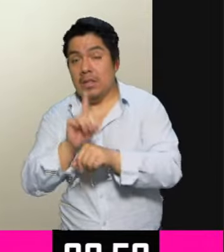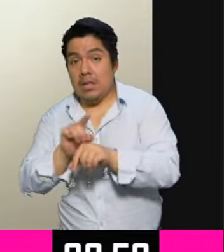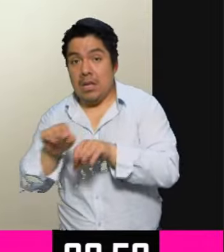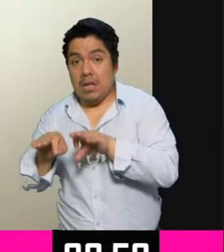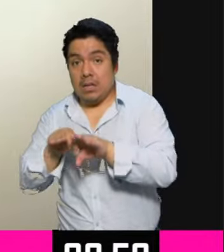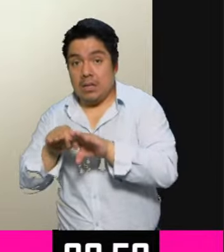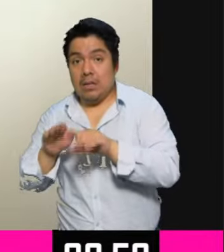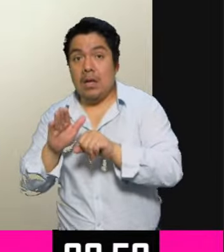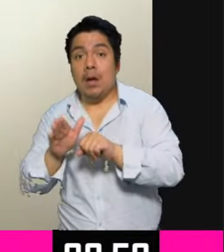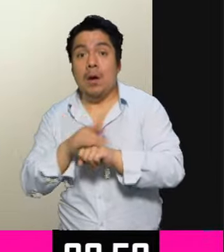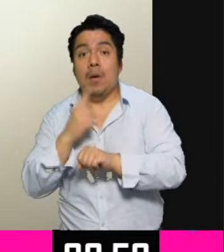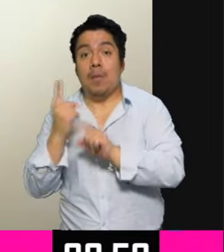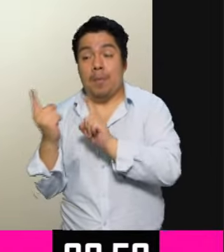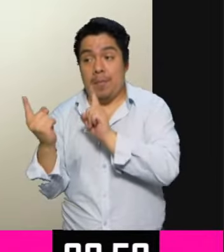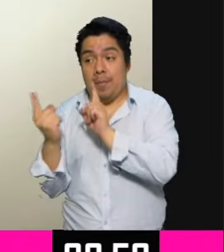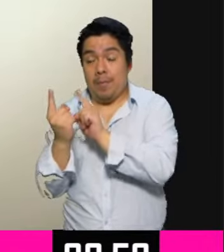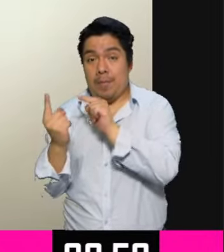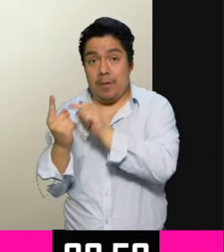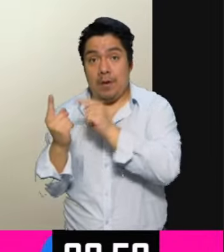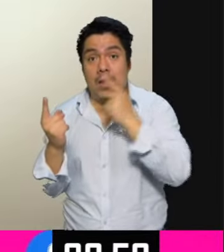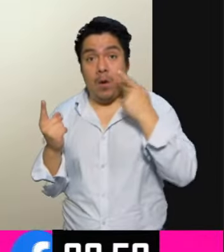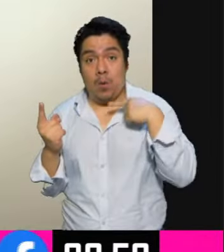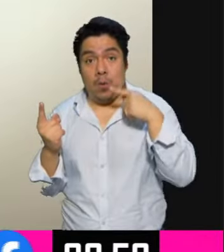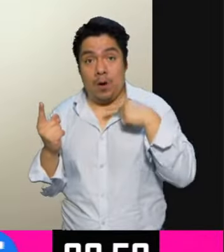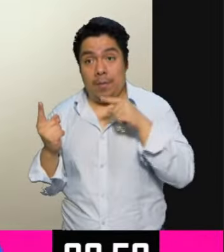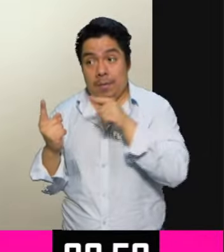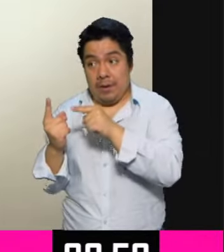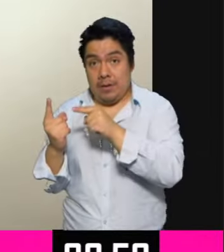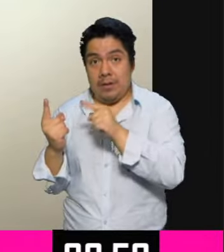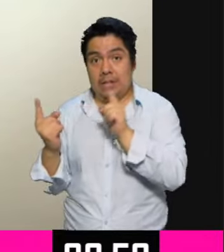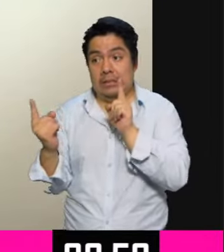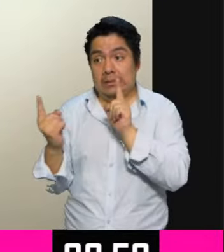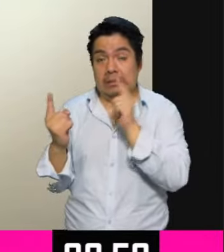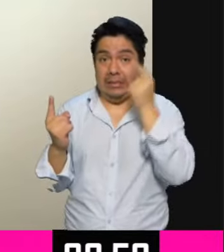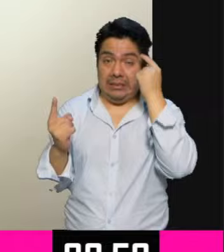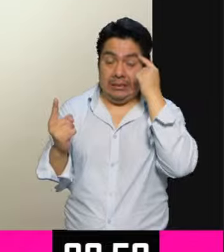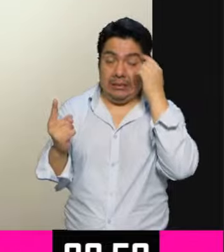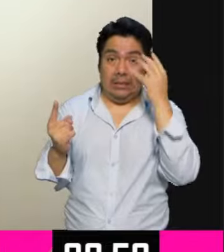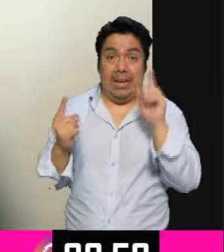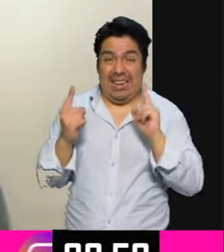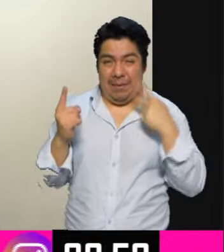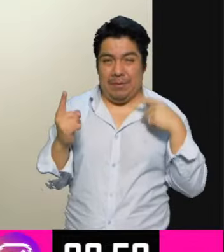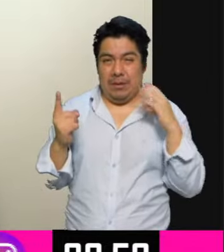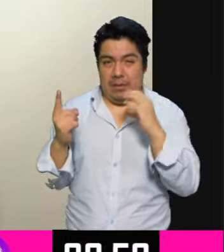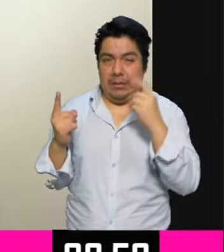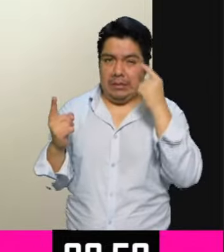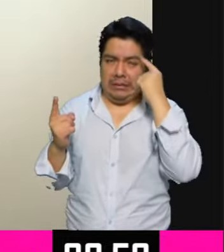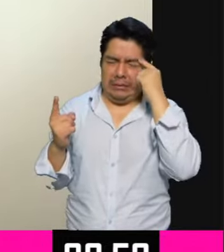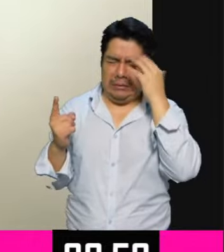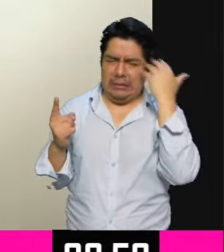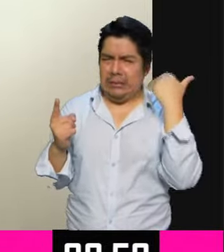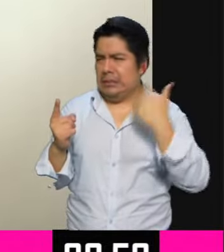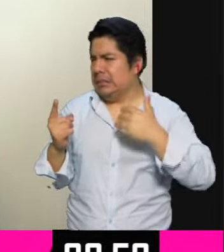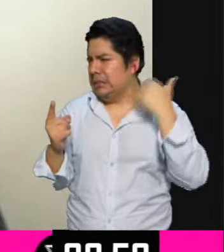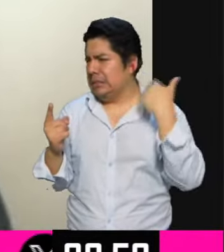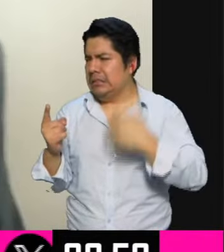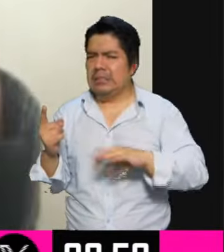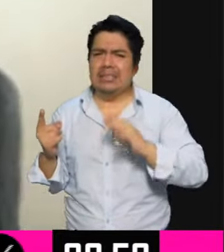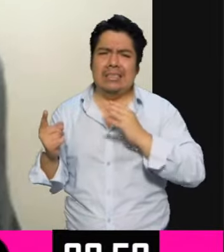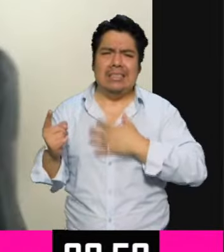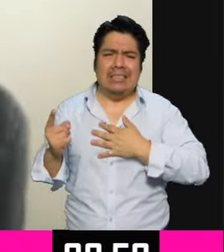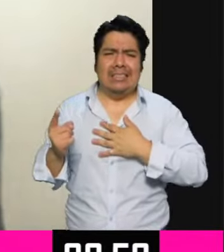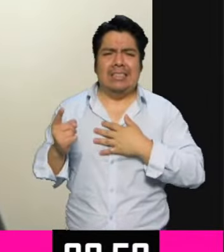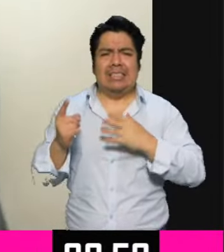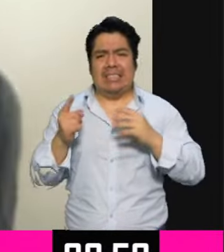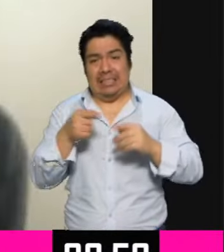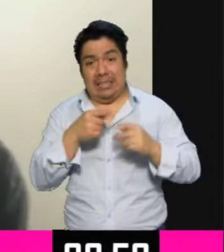solo estar presentes a una persona así impone a la mente un desgaste de energía altísimo y el cuidador se empieza